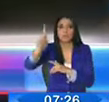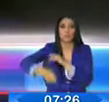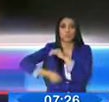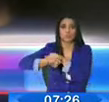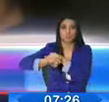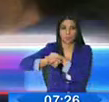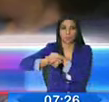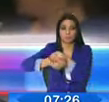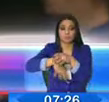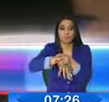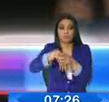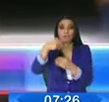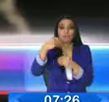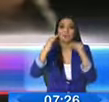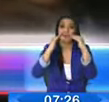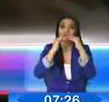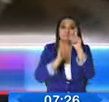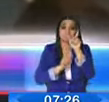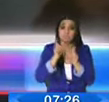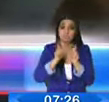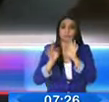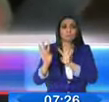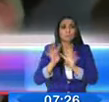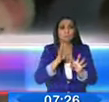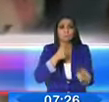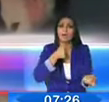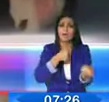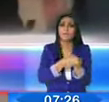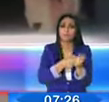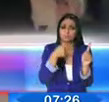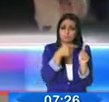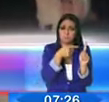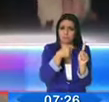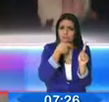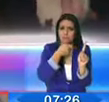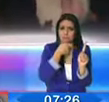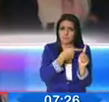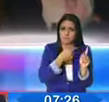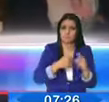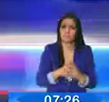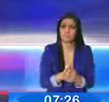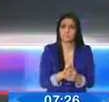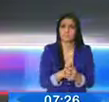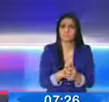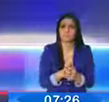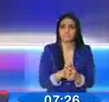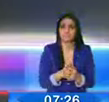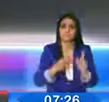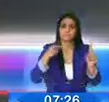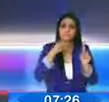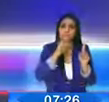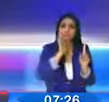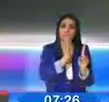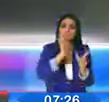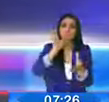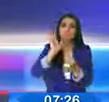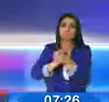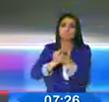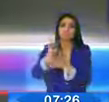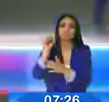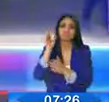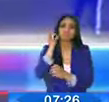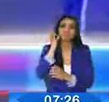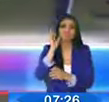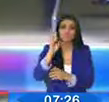de la vivienda llegaron varias personas que apoyaban al activista político mientras tanto la esposa de villavicencio verónica